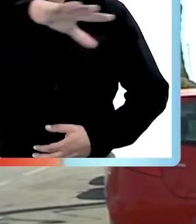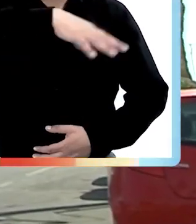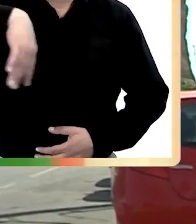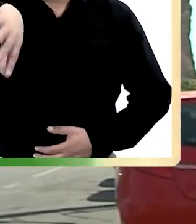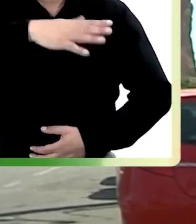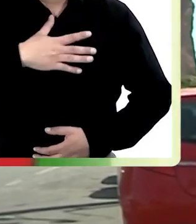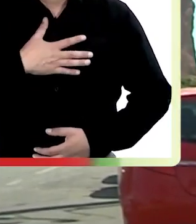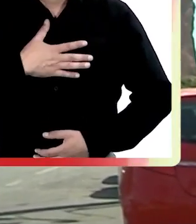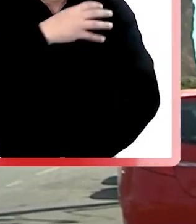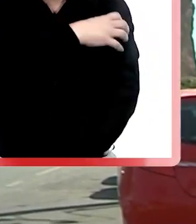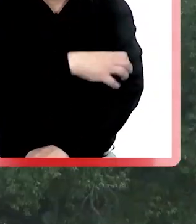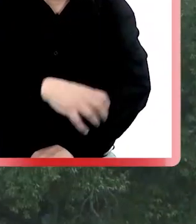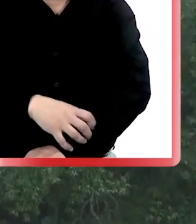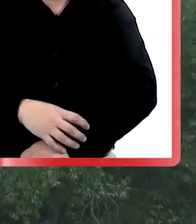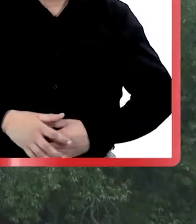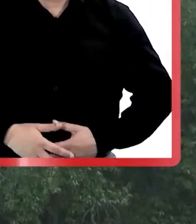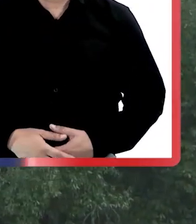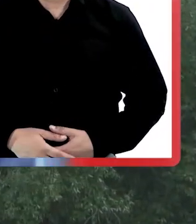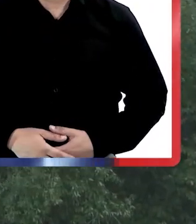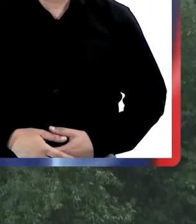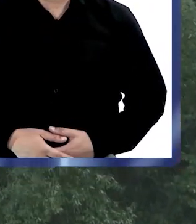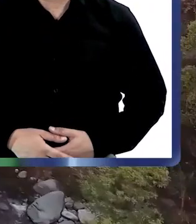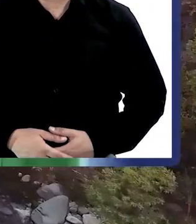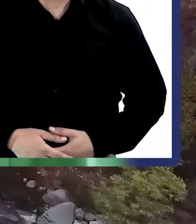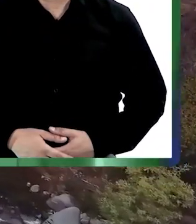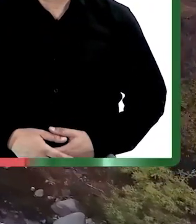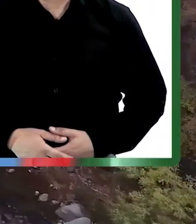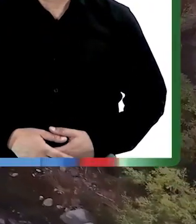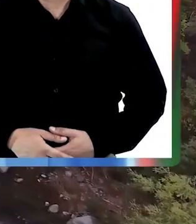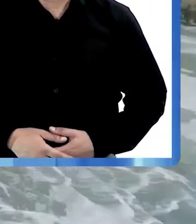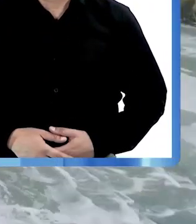Somos las regiones.